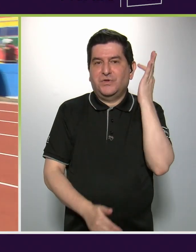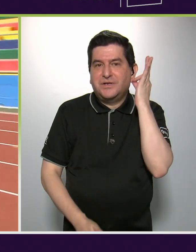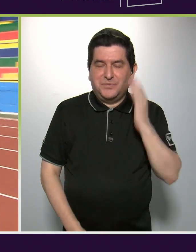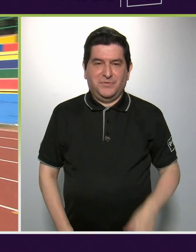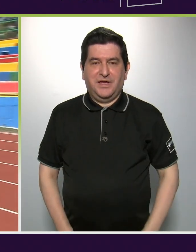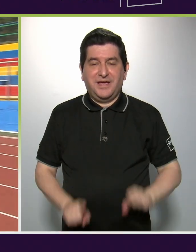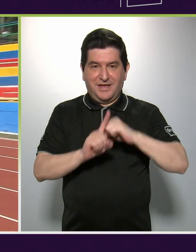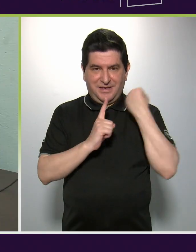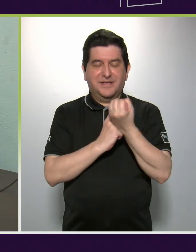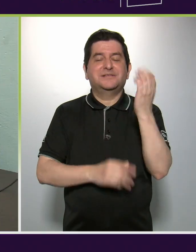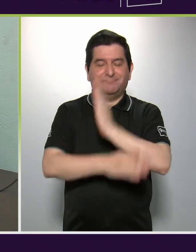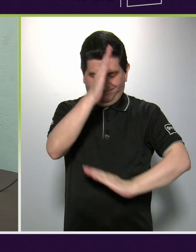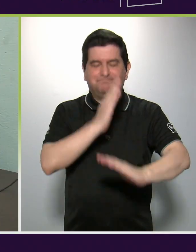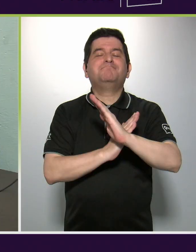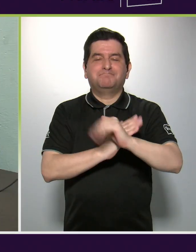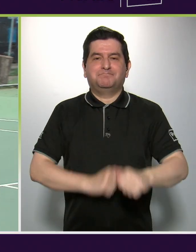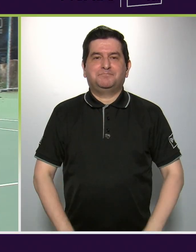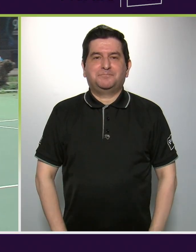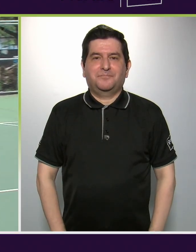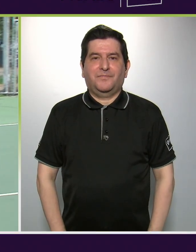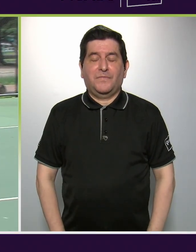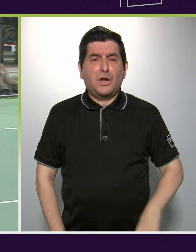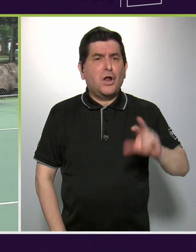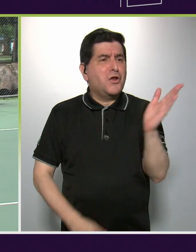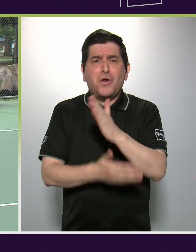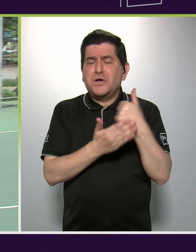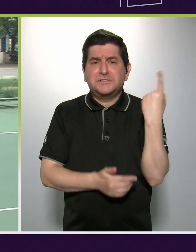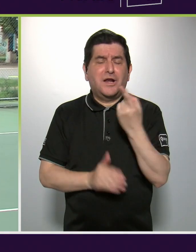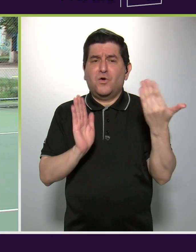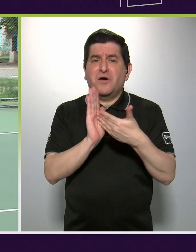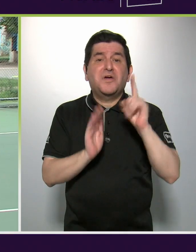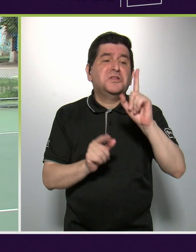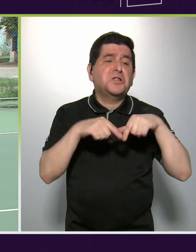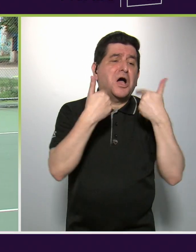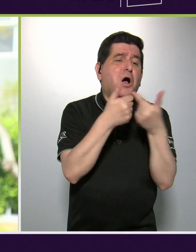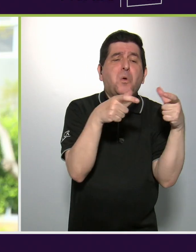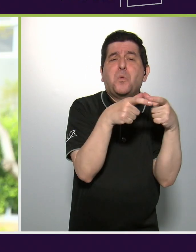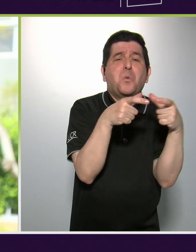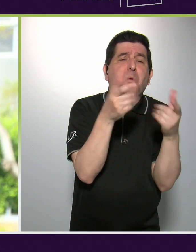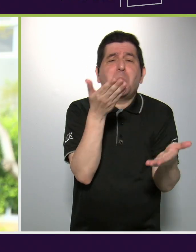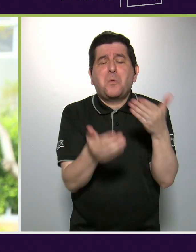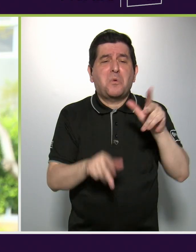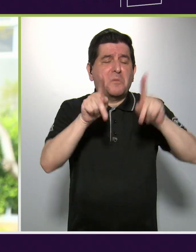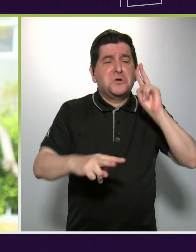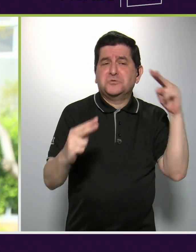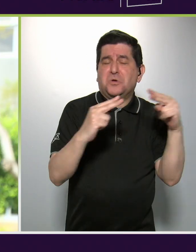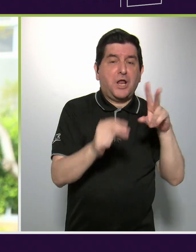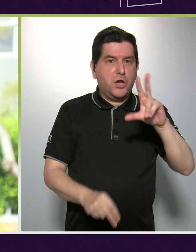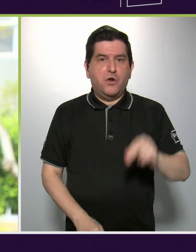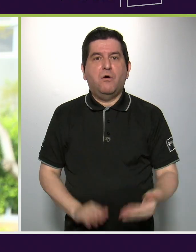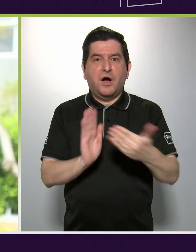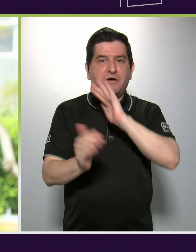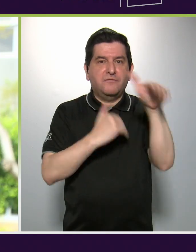solo le afecte a un grupo de una minoría por ahí que nadie conoce, sino que es algo que puede afectar a cualquier persona. Bueno, también acercarse a las personas